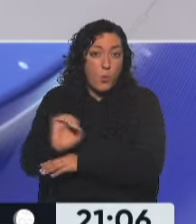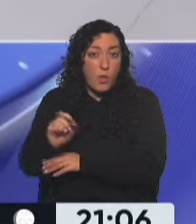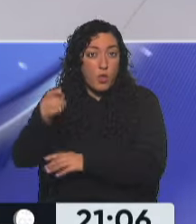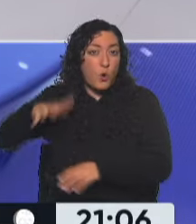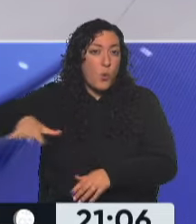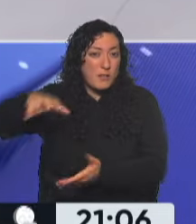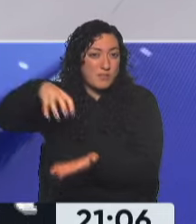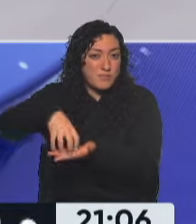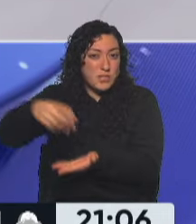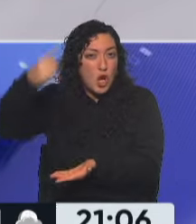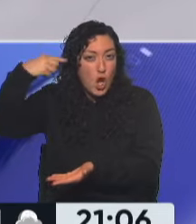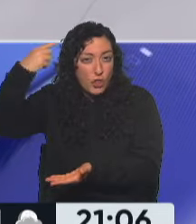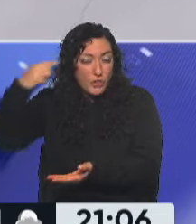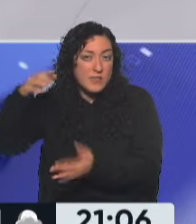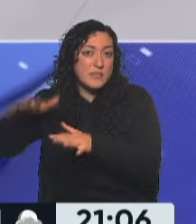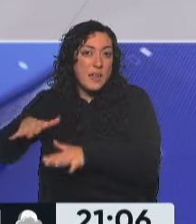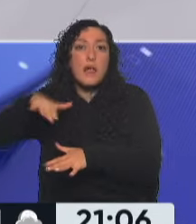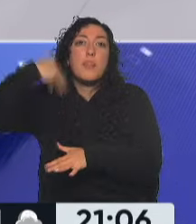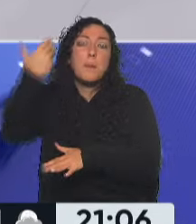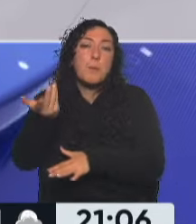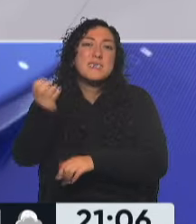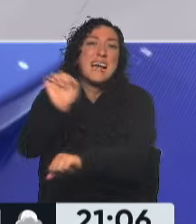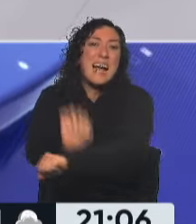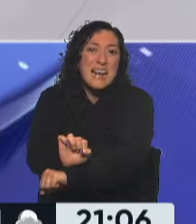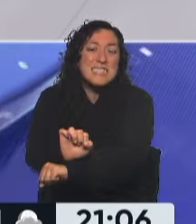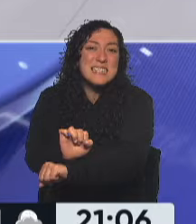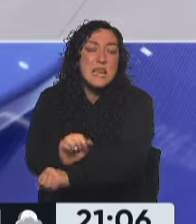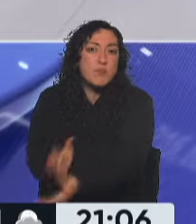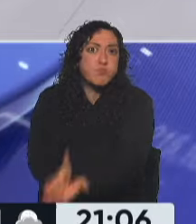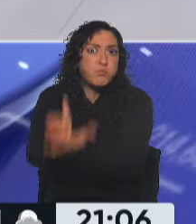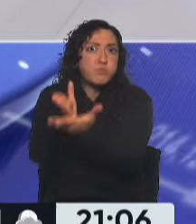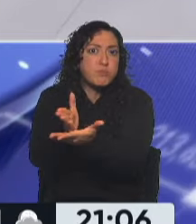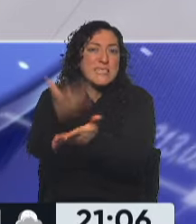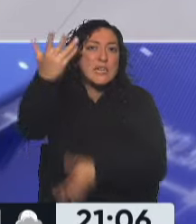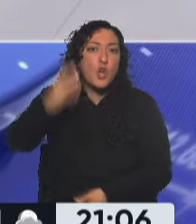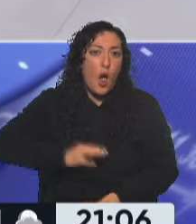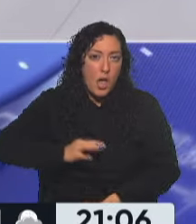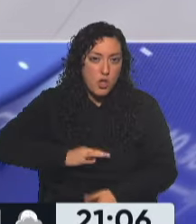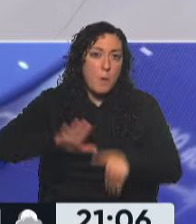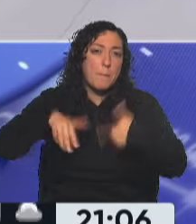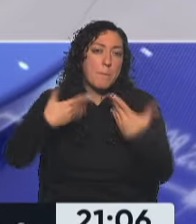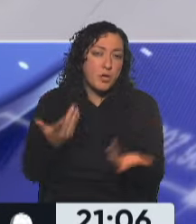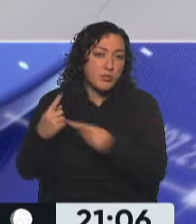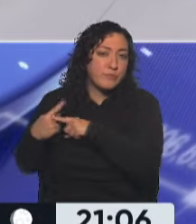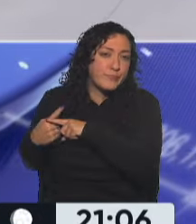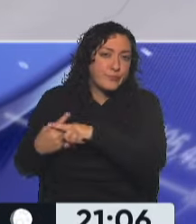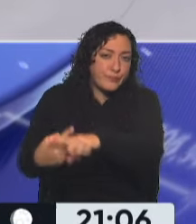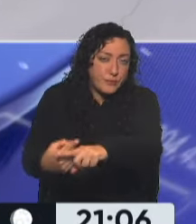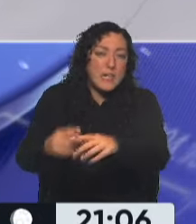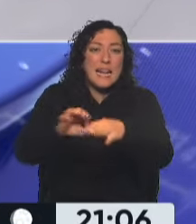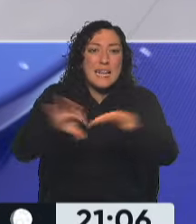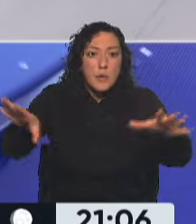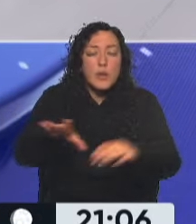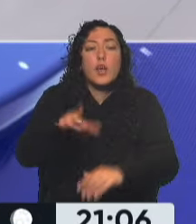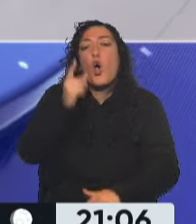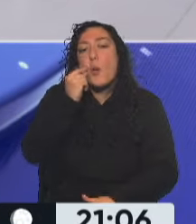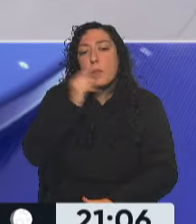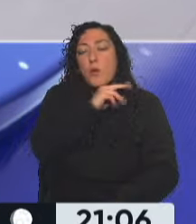y después 5 años en una cárcel de máxima seguridad. Así que Assange, que se vio emocionado